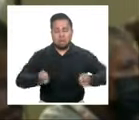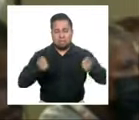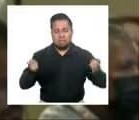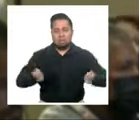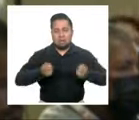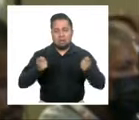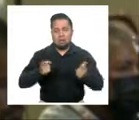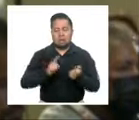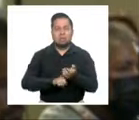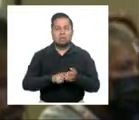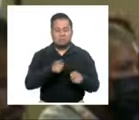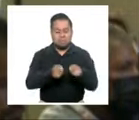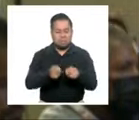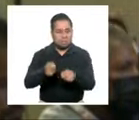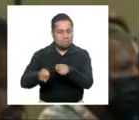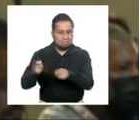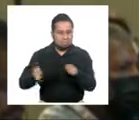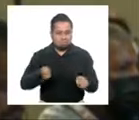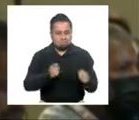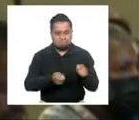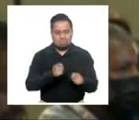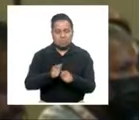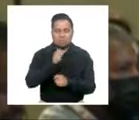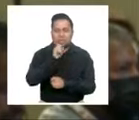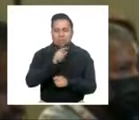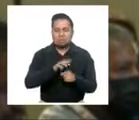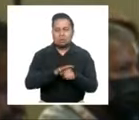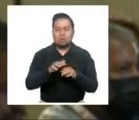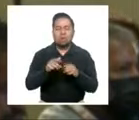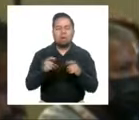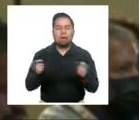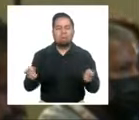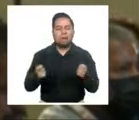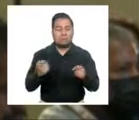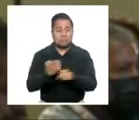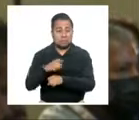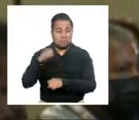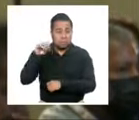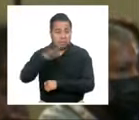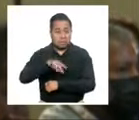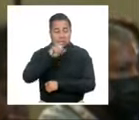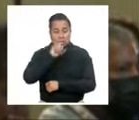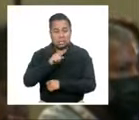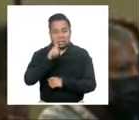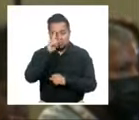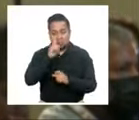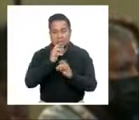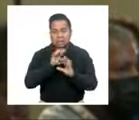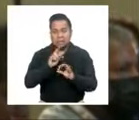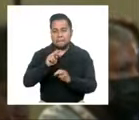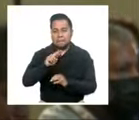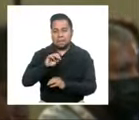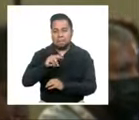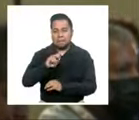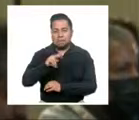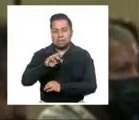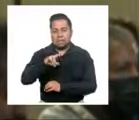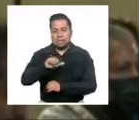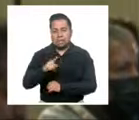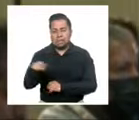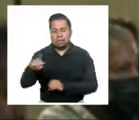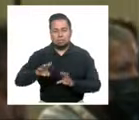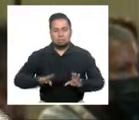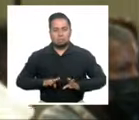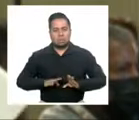sinfónica, de la marimba, de la banda del estado. Estoy hablando de la Orquesta Primavera, que están en